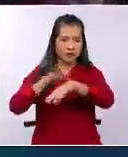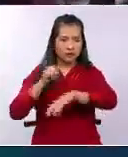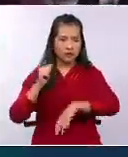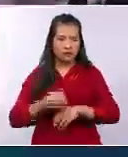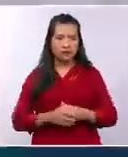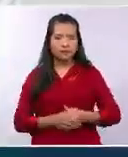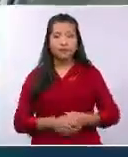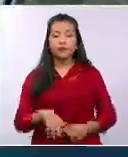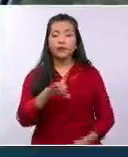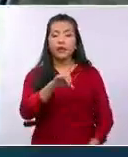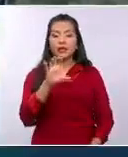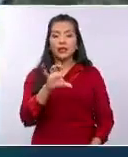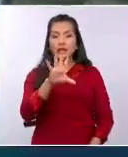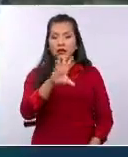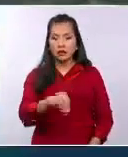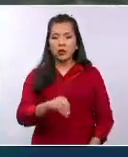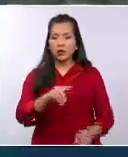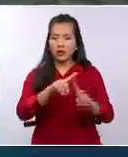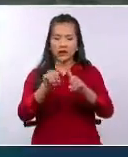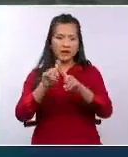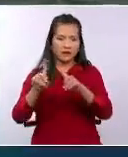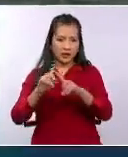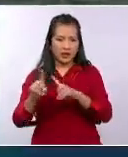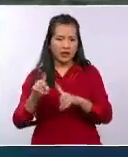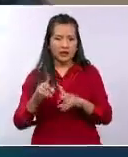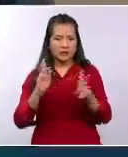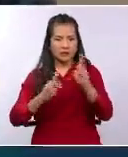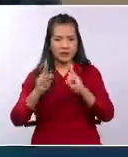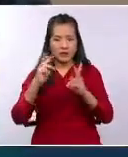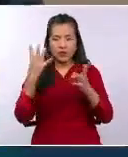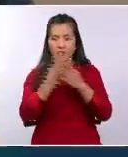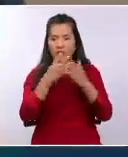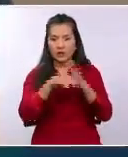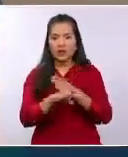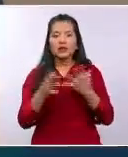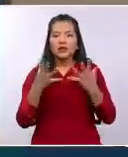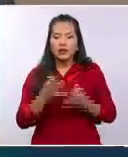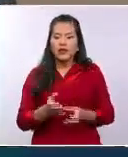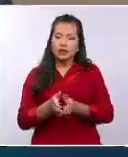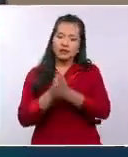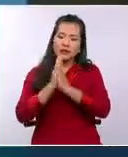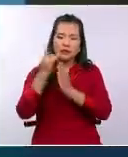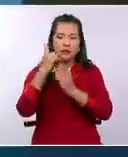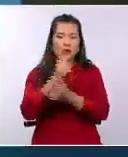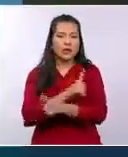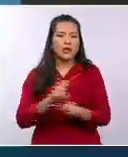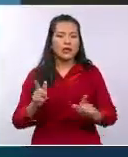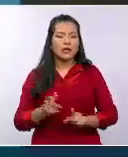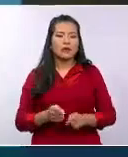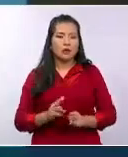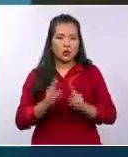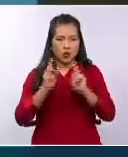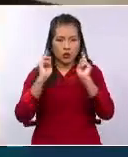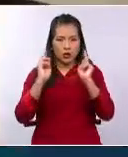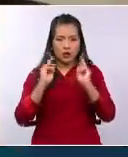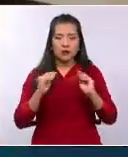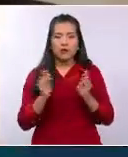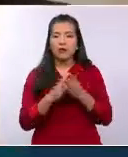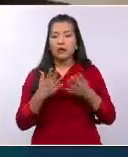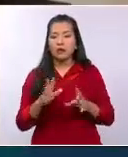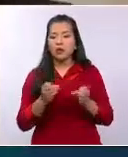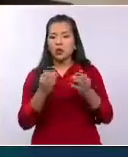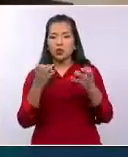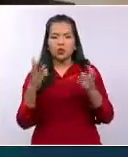150 privados de libertad de San Pedro buscan salir de la cárcel con esta jornada de descongestionamiento. En todo el país existen más de 20.000